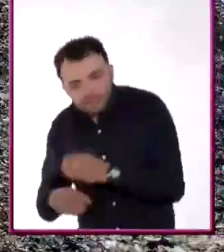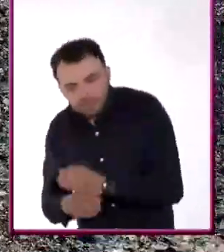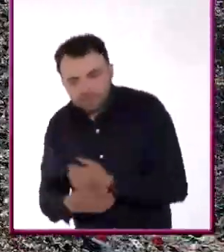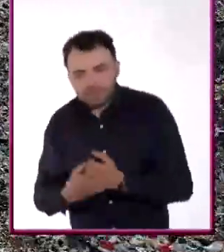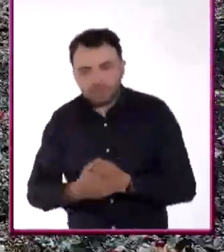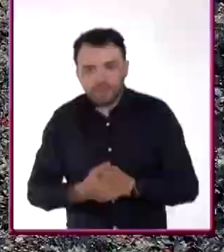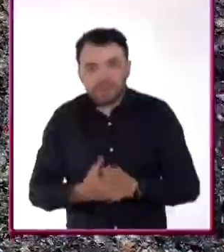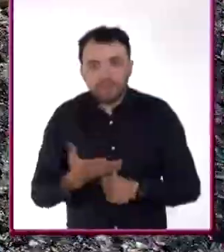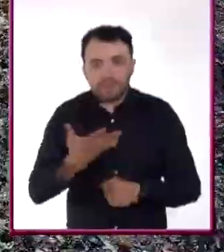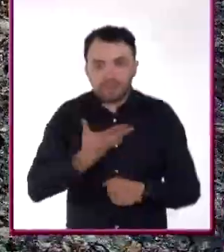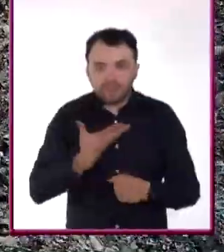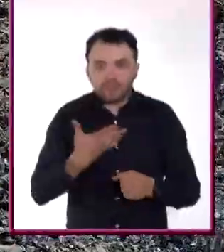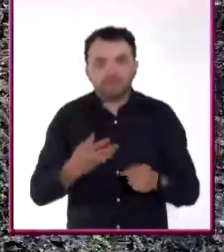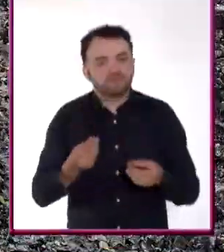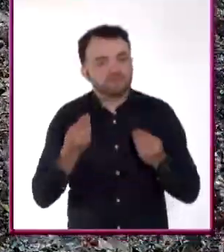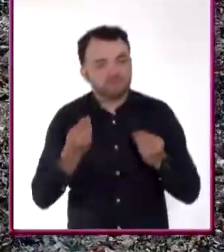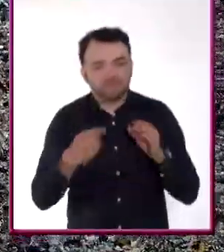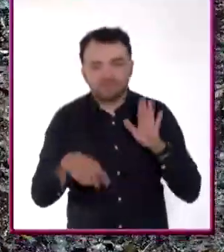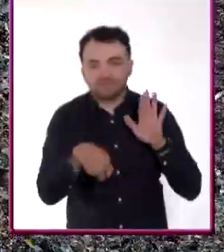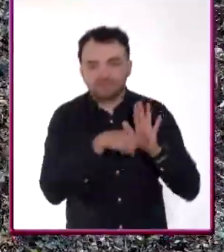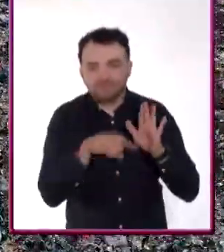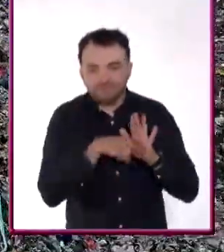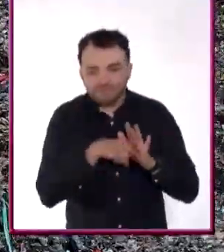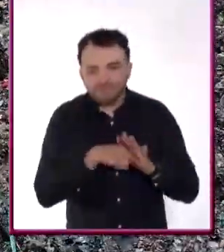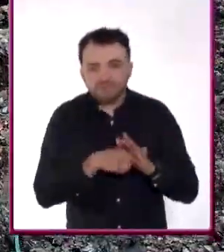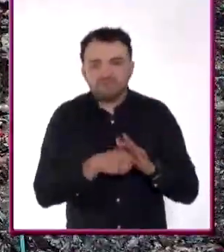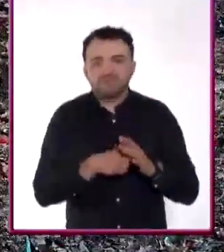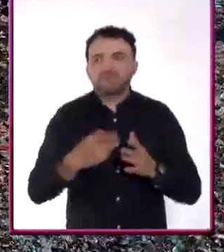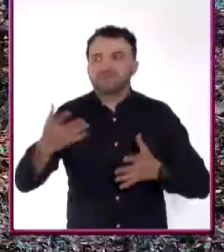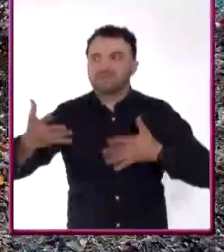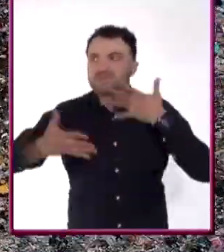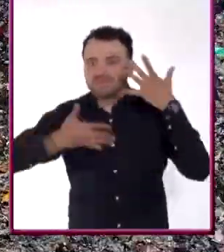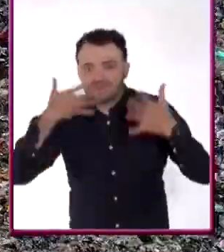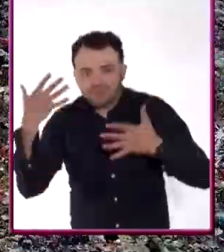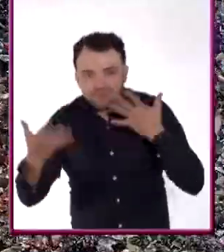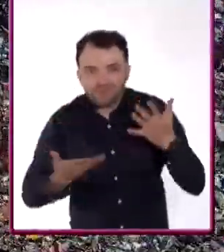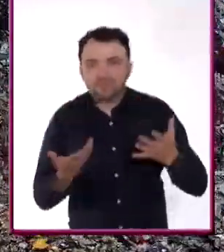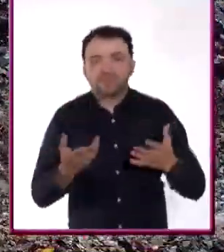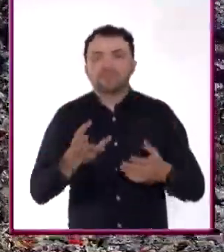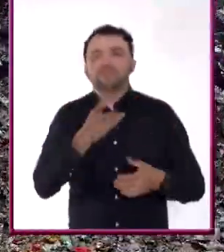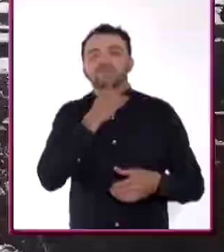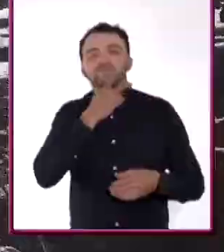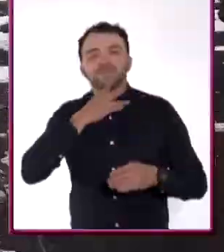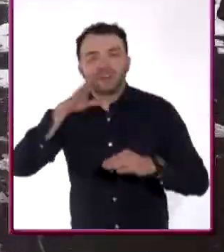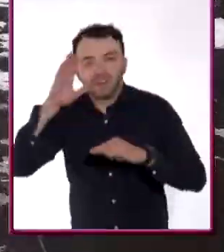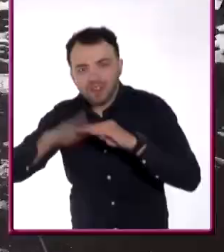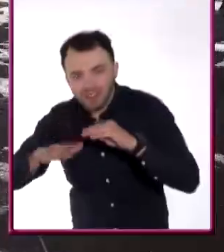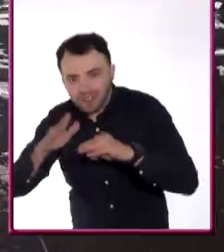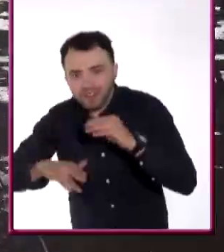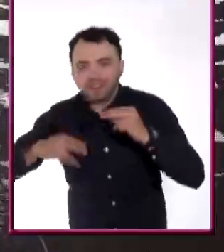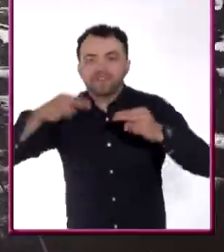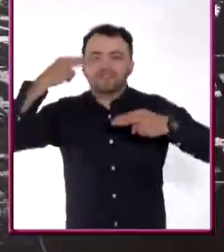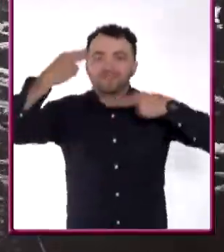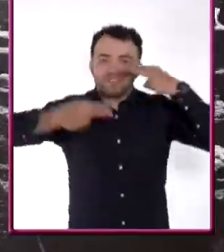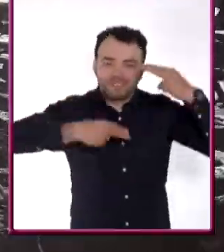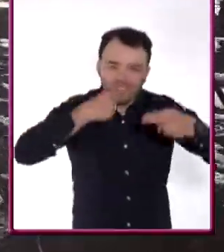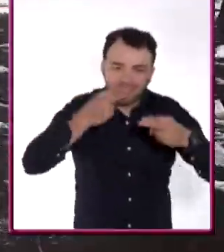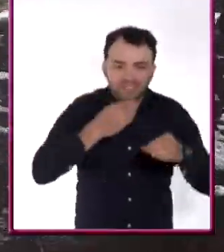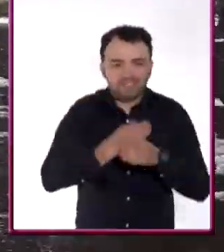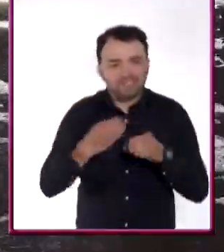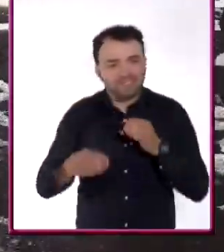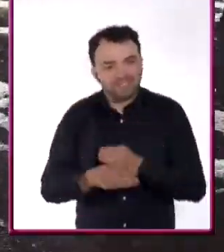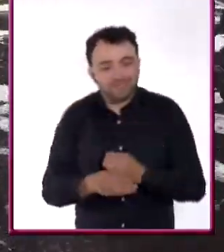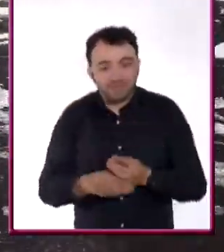lo busquemos, tiene impactos negativos en contaminación, en agotamiento de recursos, en las emisiones de gases de efecto